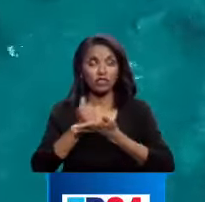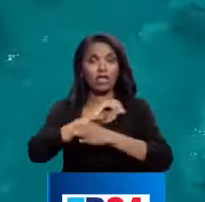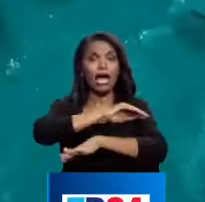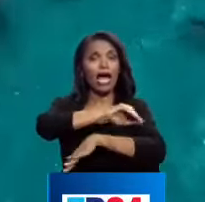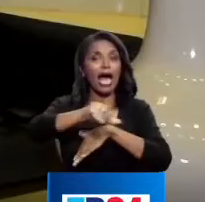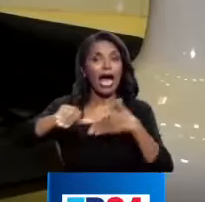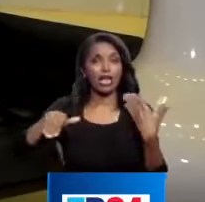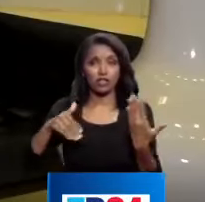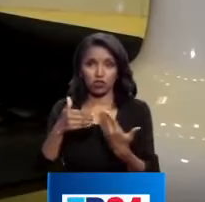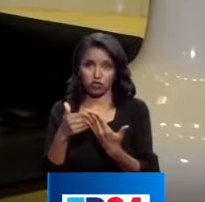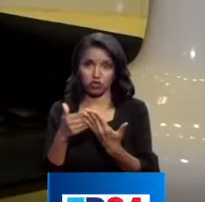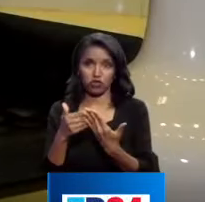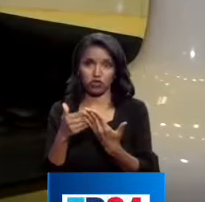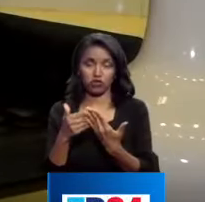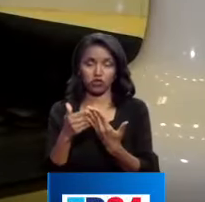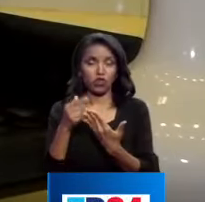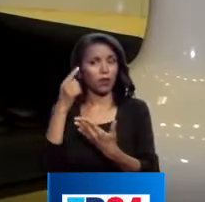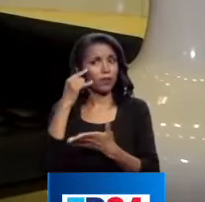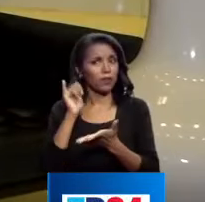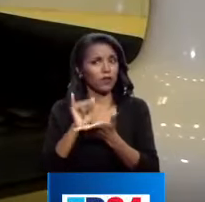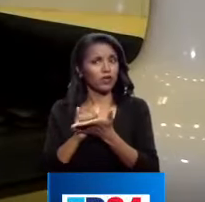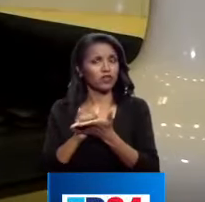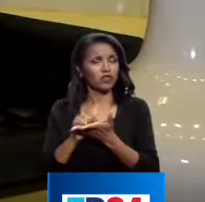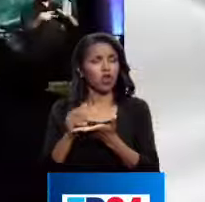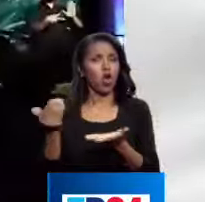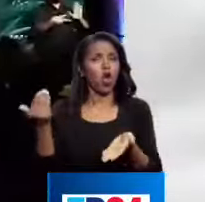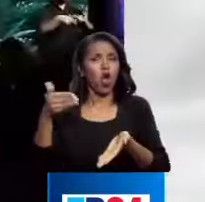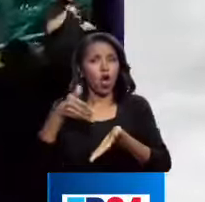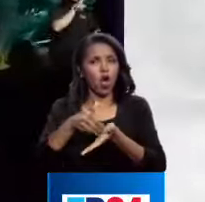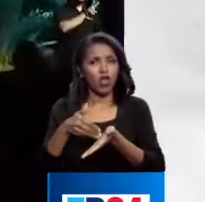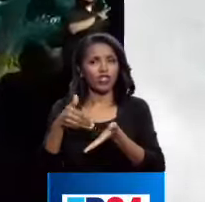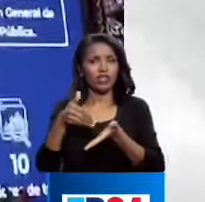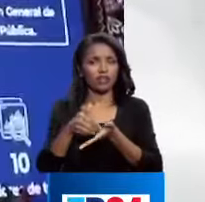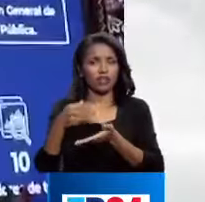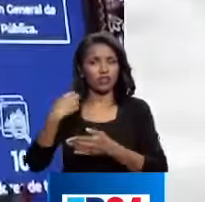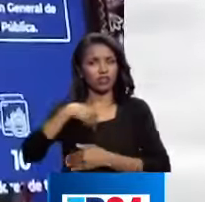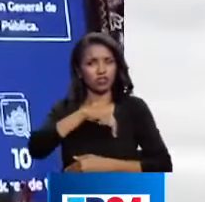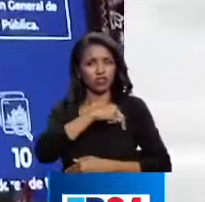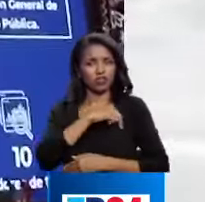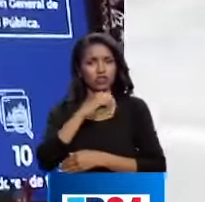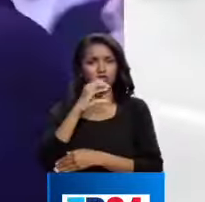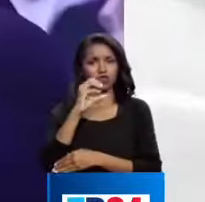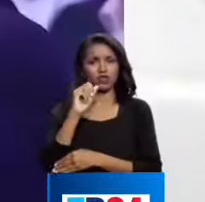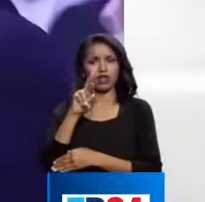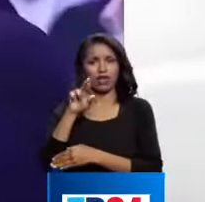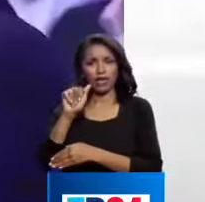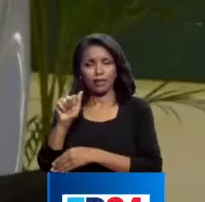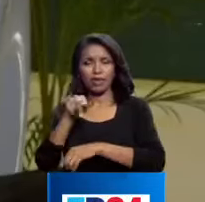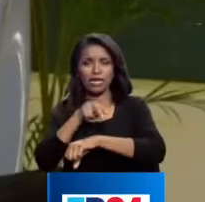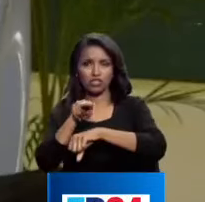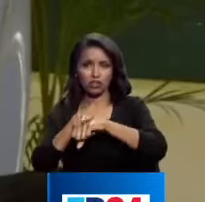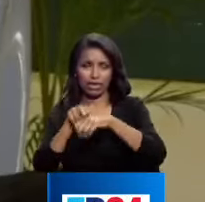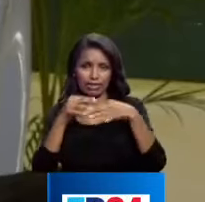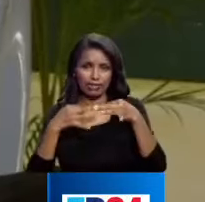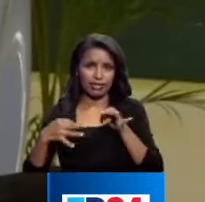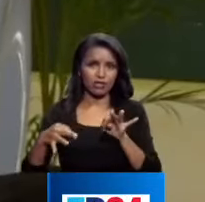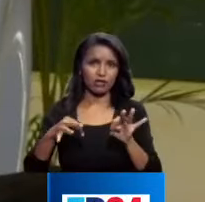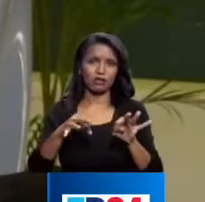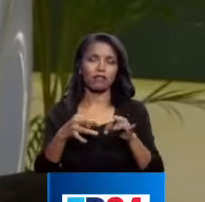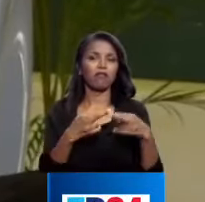a todos. Es por esta razón que una vez más, la Cámara Nacional de Turismo asume la